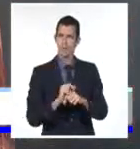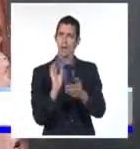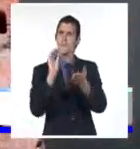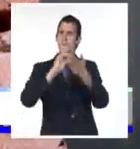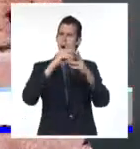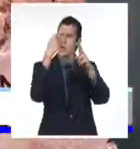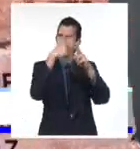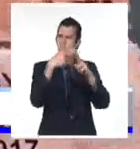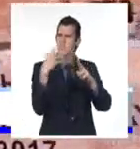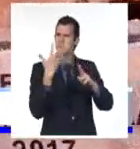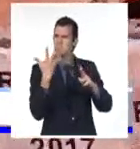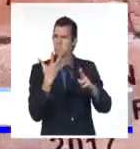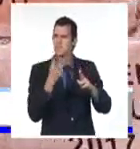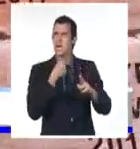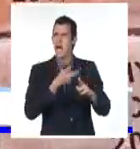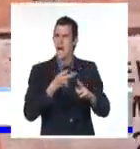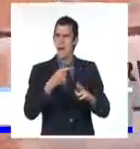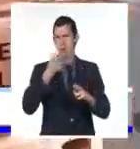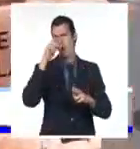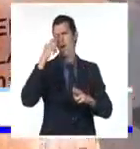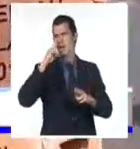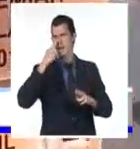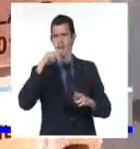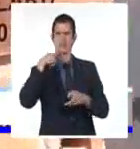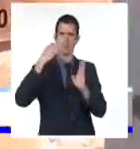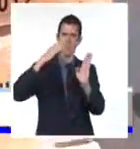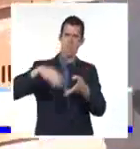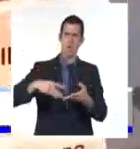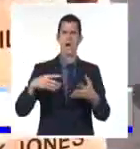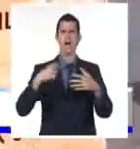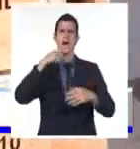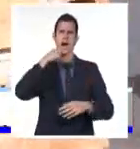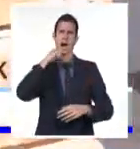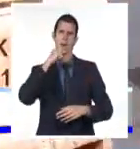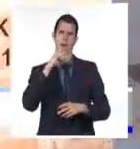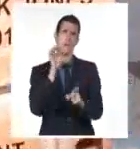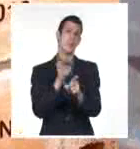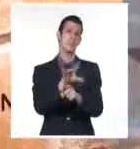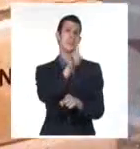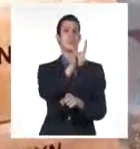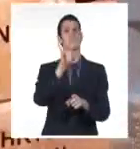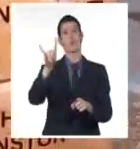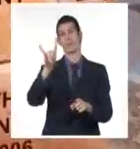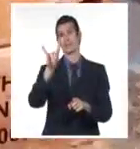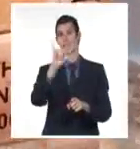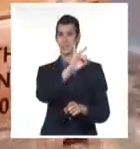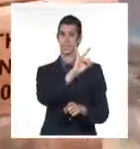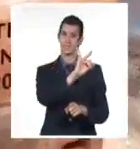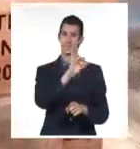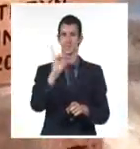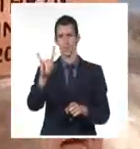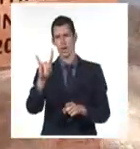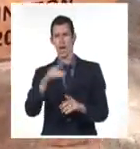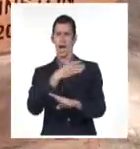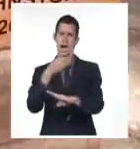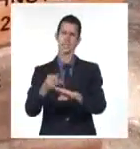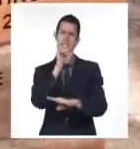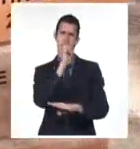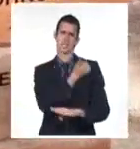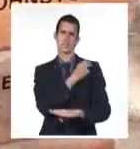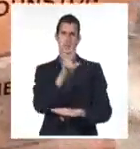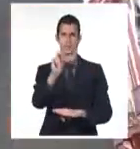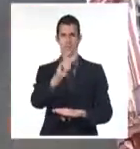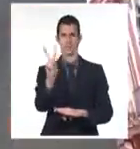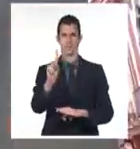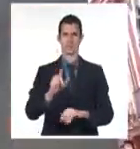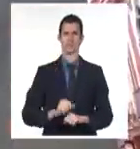perdido sus vidas a manos de fuerzas policiales en Estados Unidos desde 1979 hasta diciembre de 2021. La